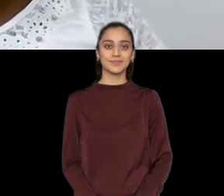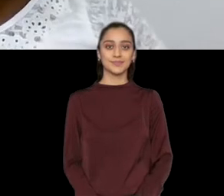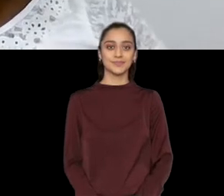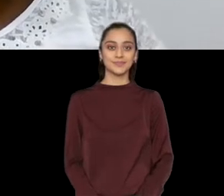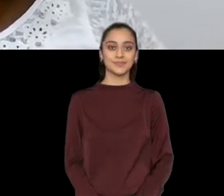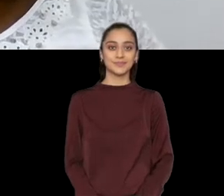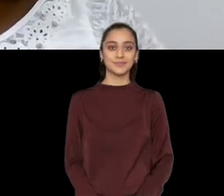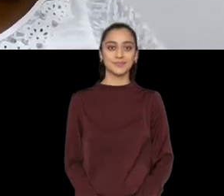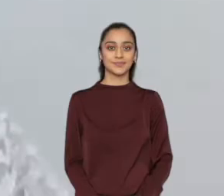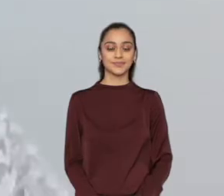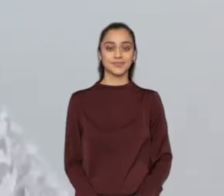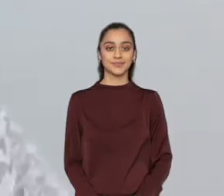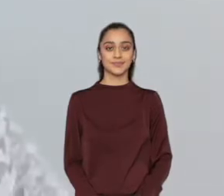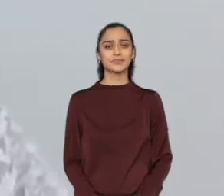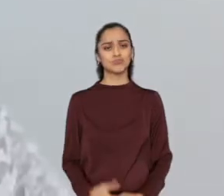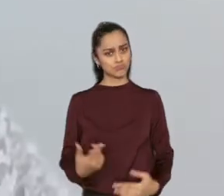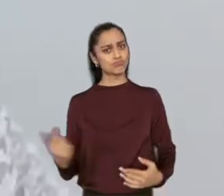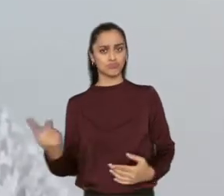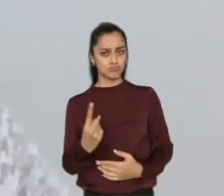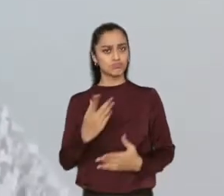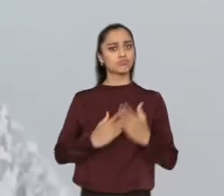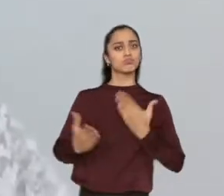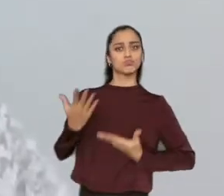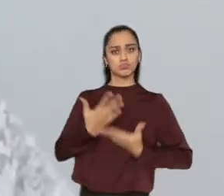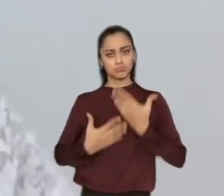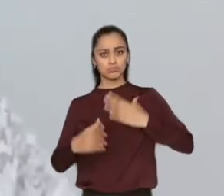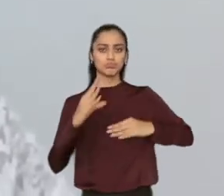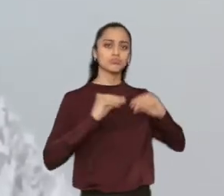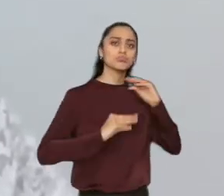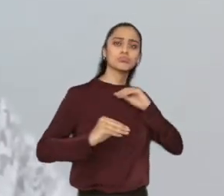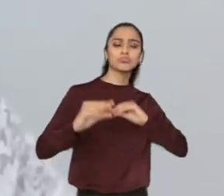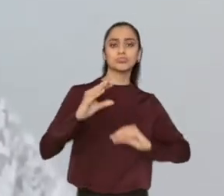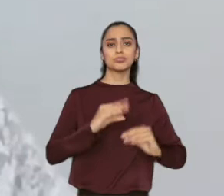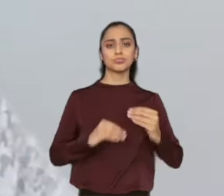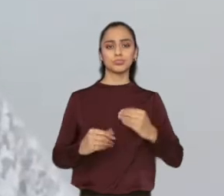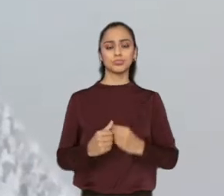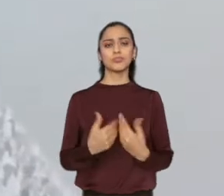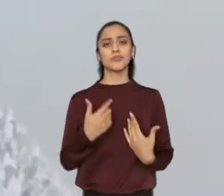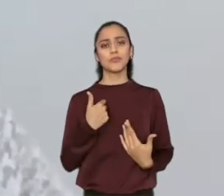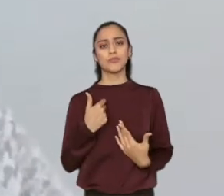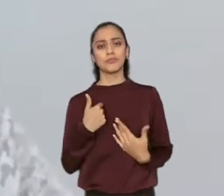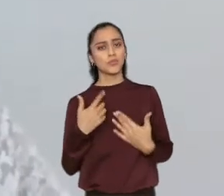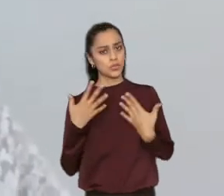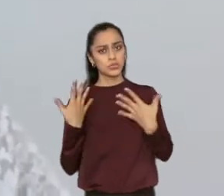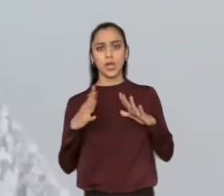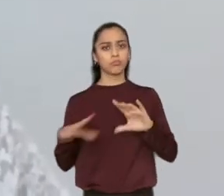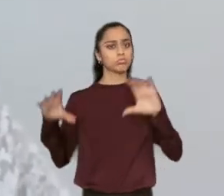Y vine a conversar. Y he participado en